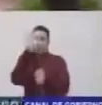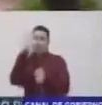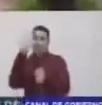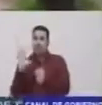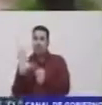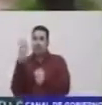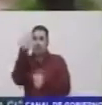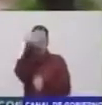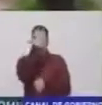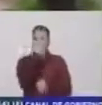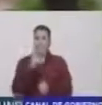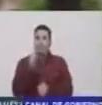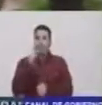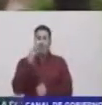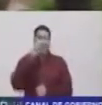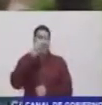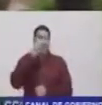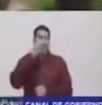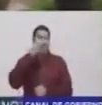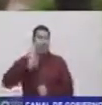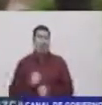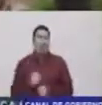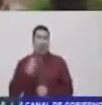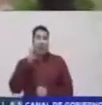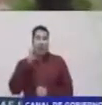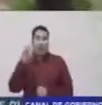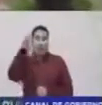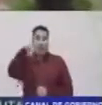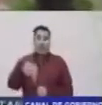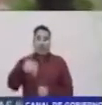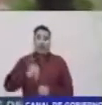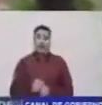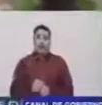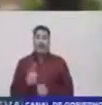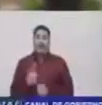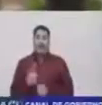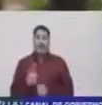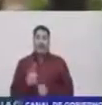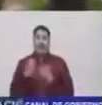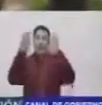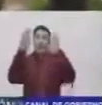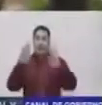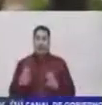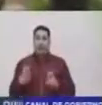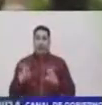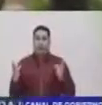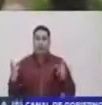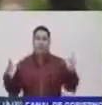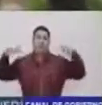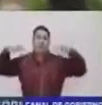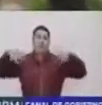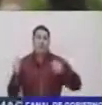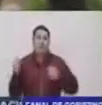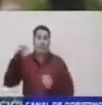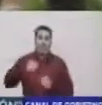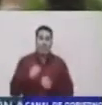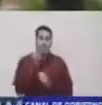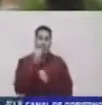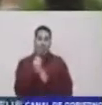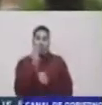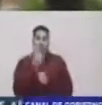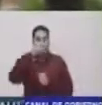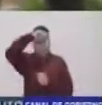palsa, kayibar hunacha, chachnen katato avara hunacha shumlok paptayo. Hunacha rekmuan